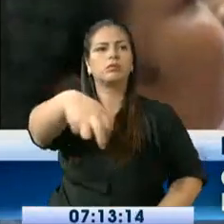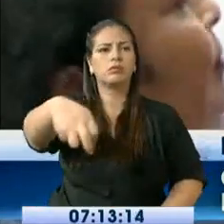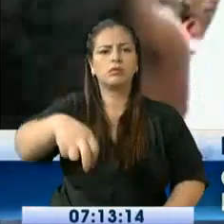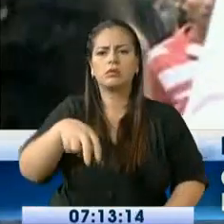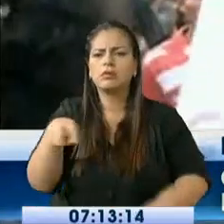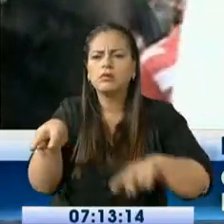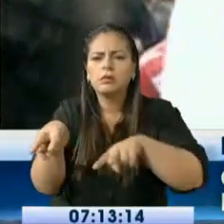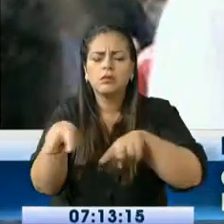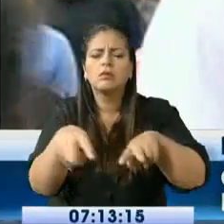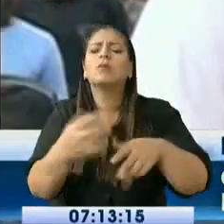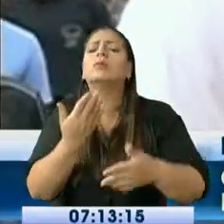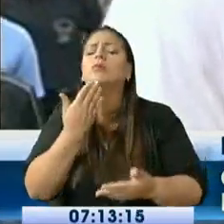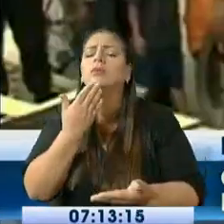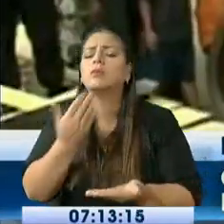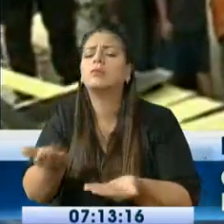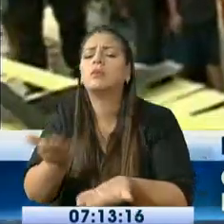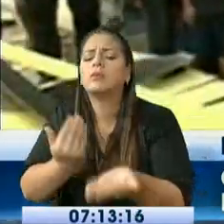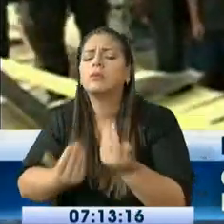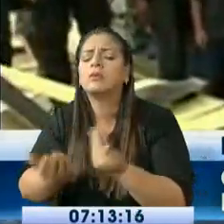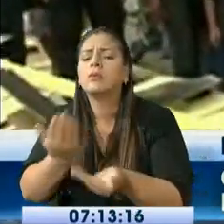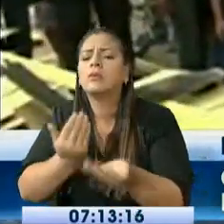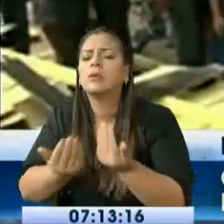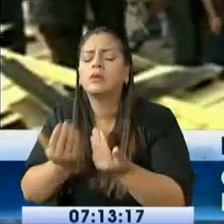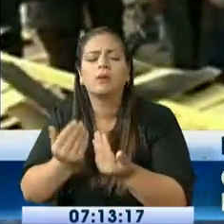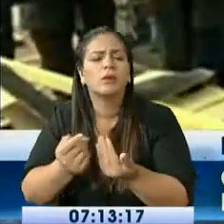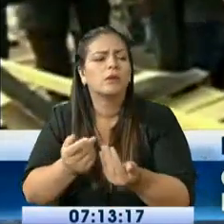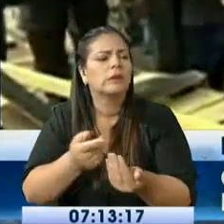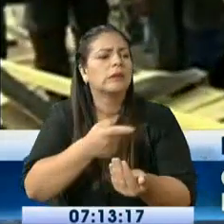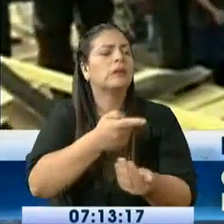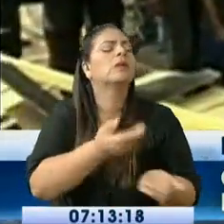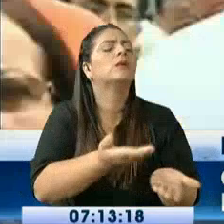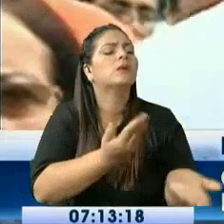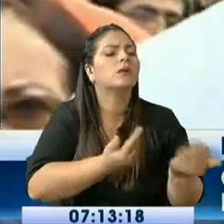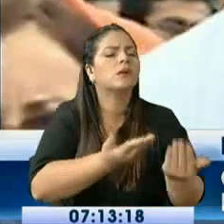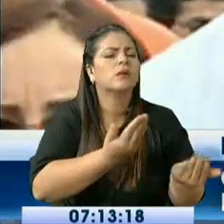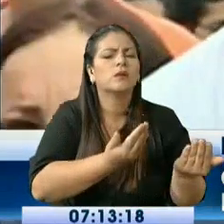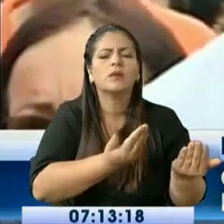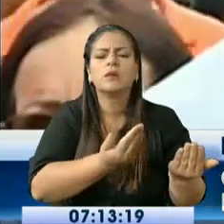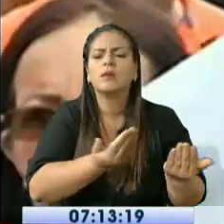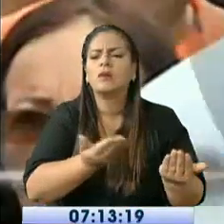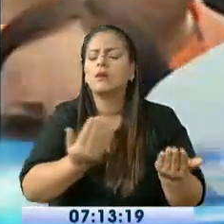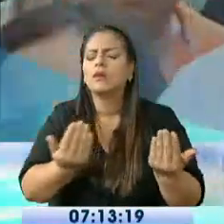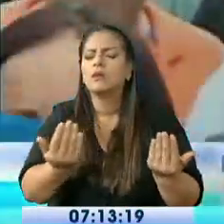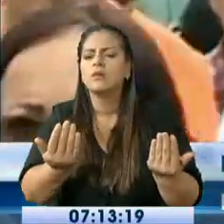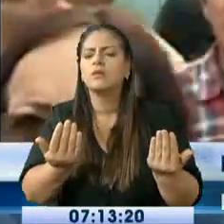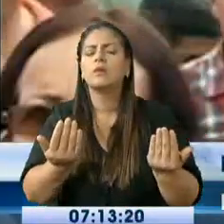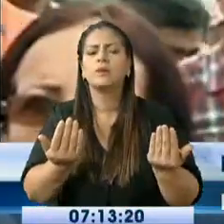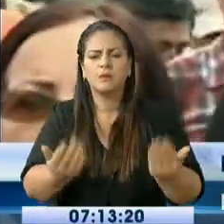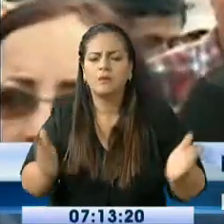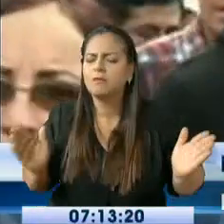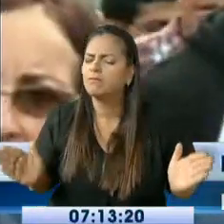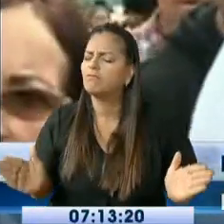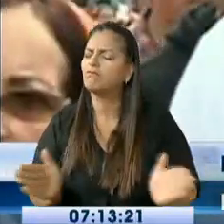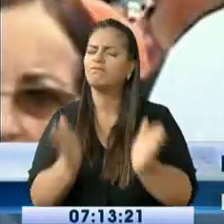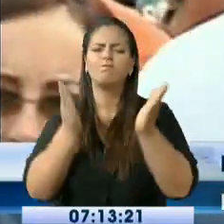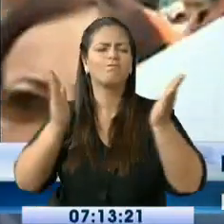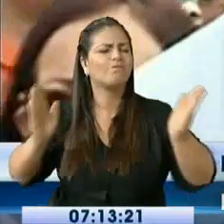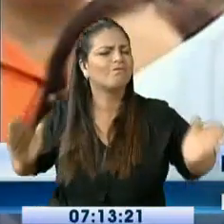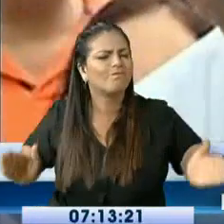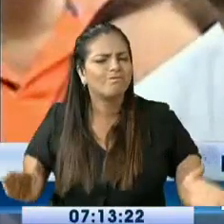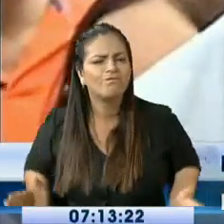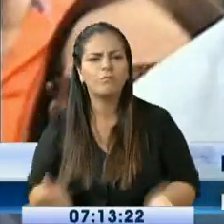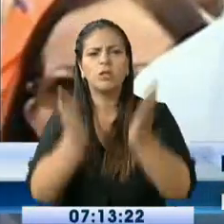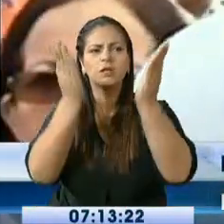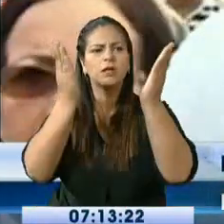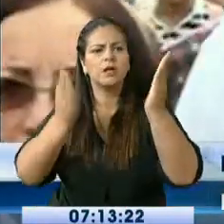la gente, sus necesidades y la tragedia por la que están atravesando. Vamos a salir adelante, ha sido durísimo, pero el país ha reaccionado